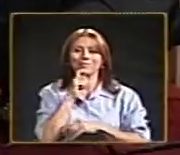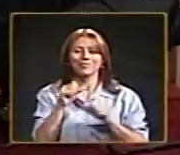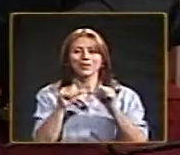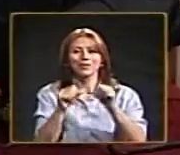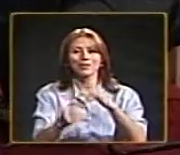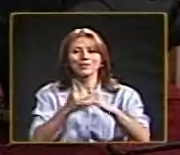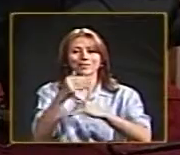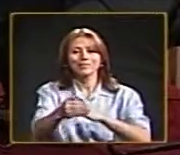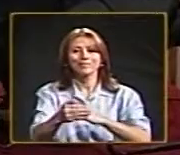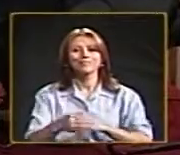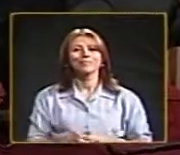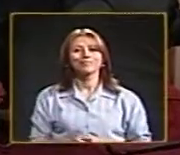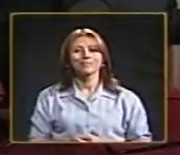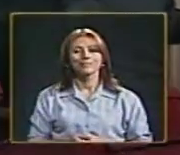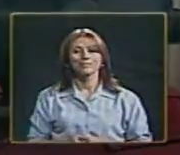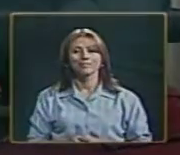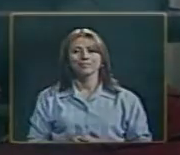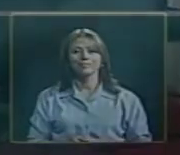próximo segmento, Luis.